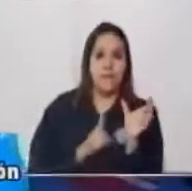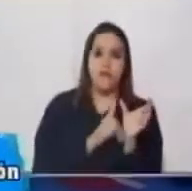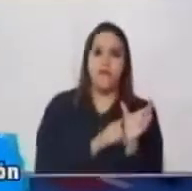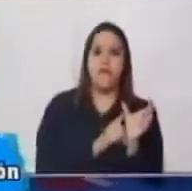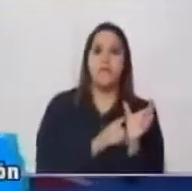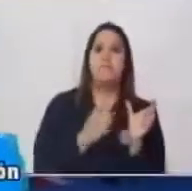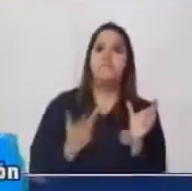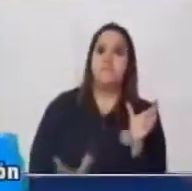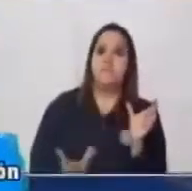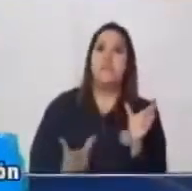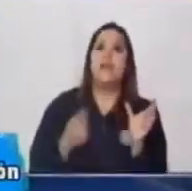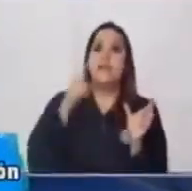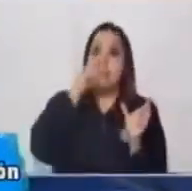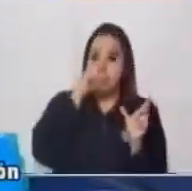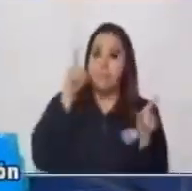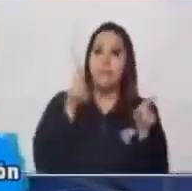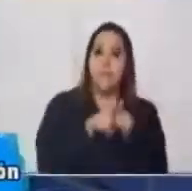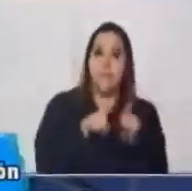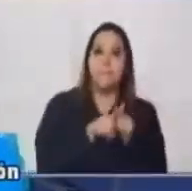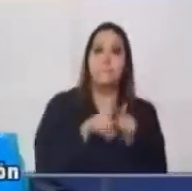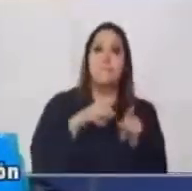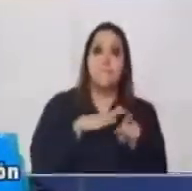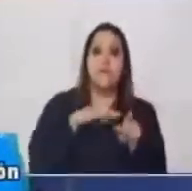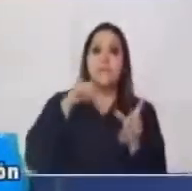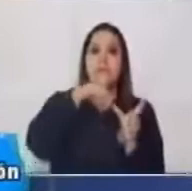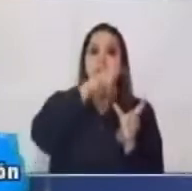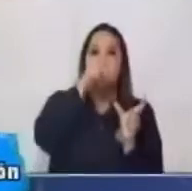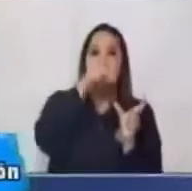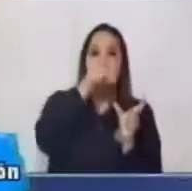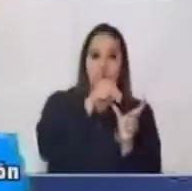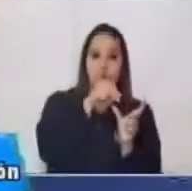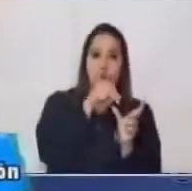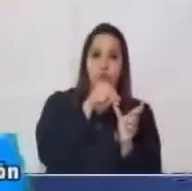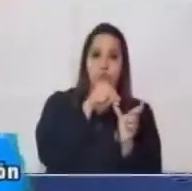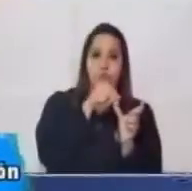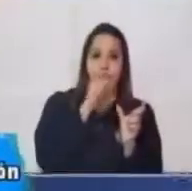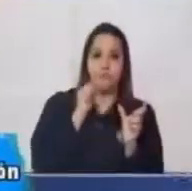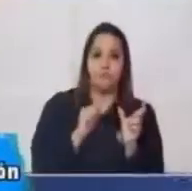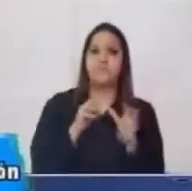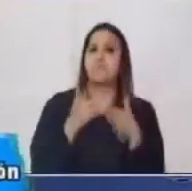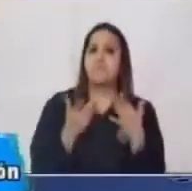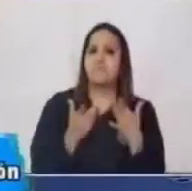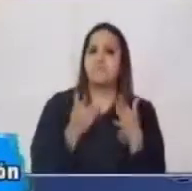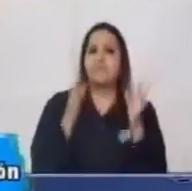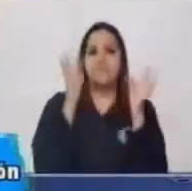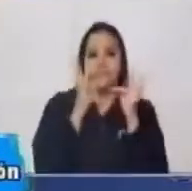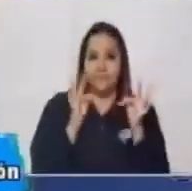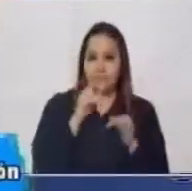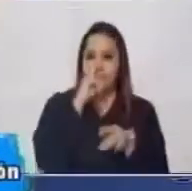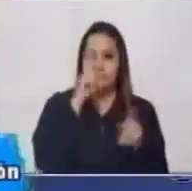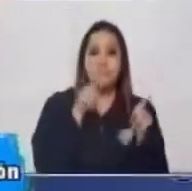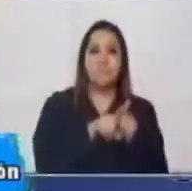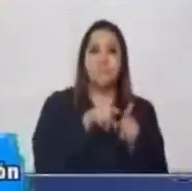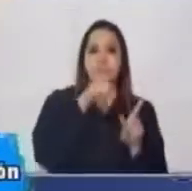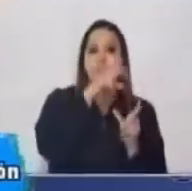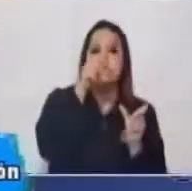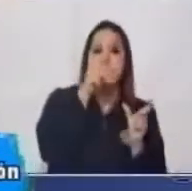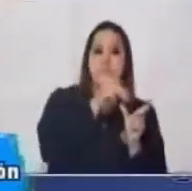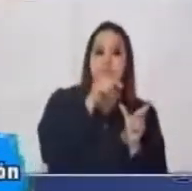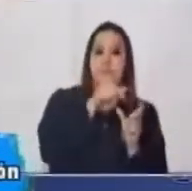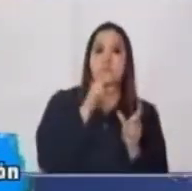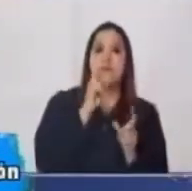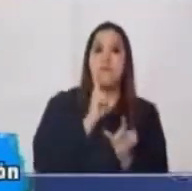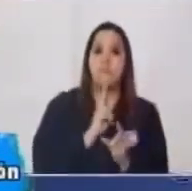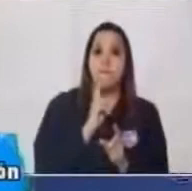nuestro predicado también tiene un núcleo. El núcleo está formado siempre por un verbo.